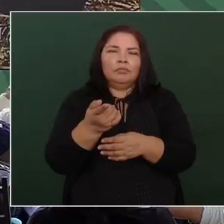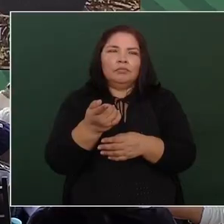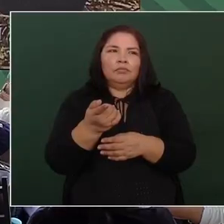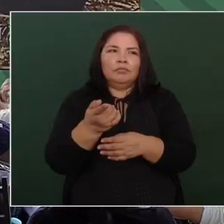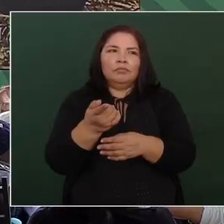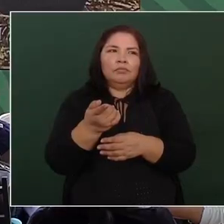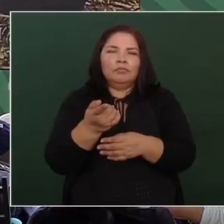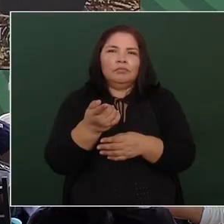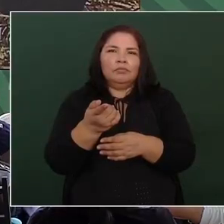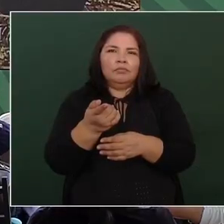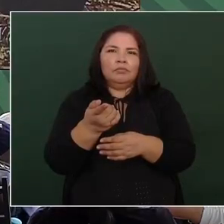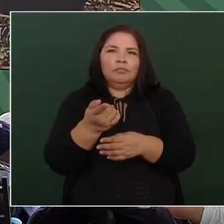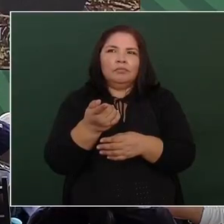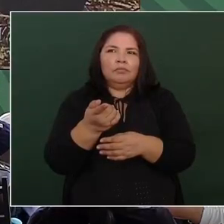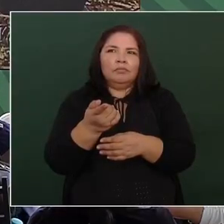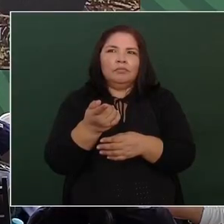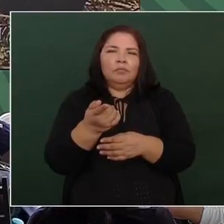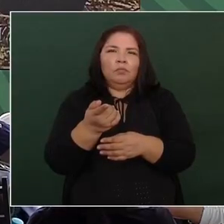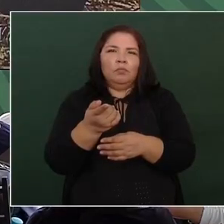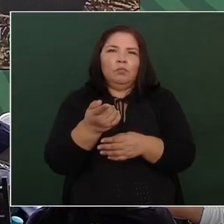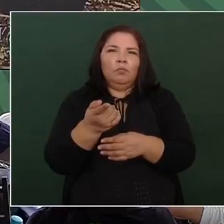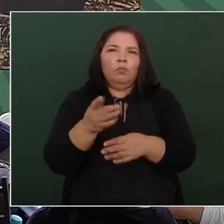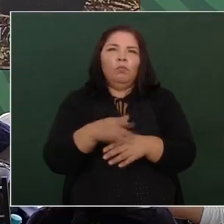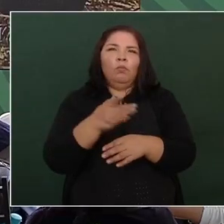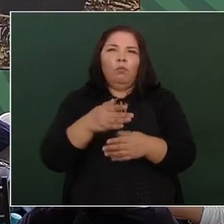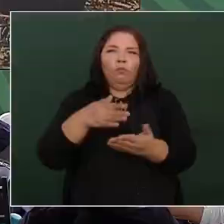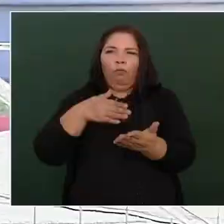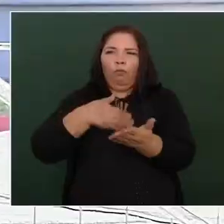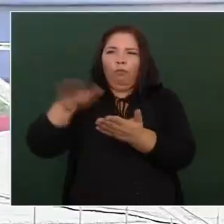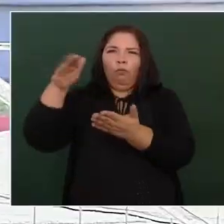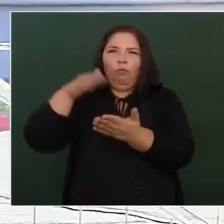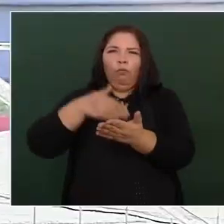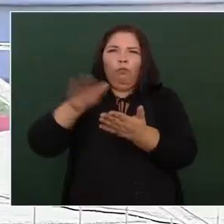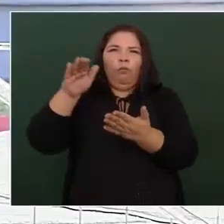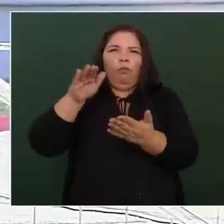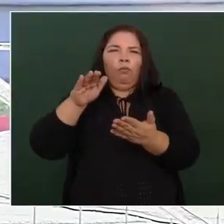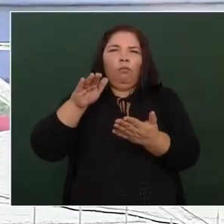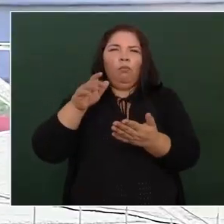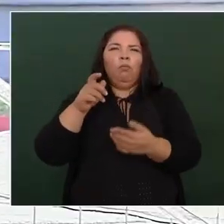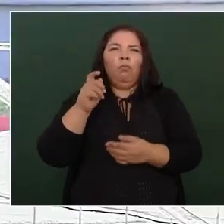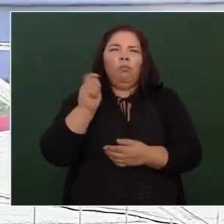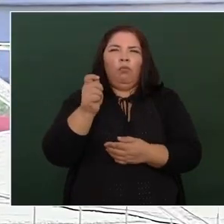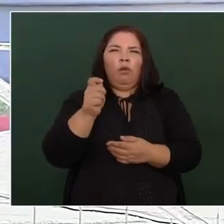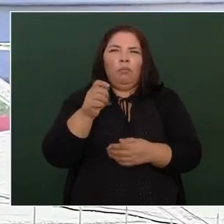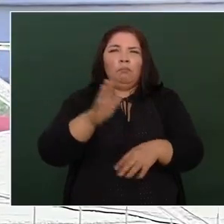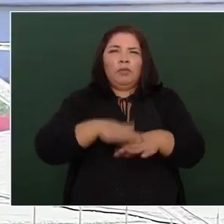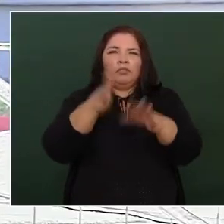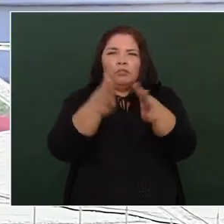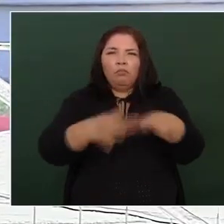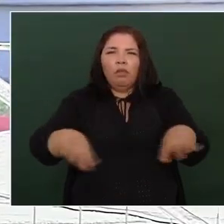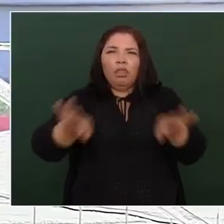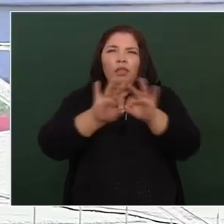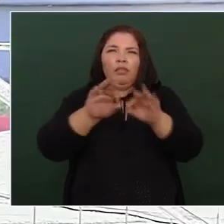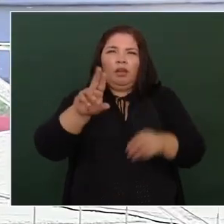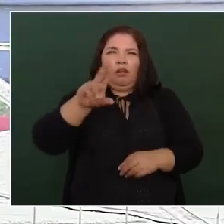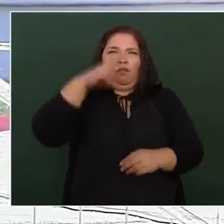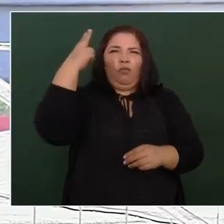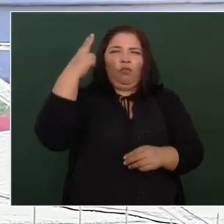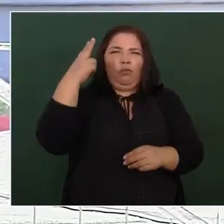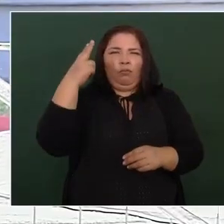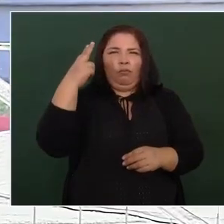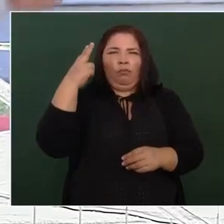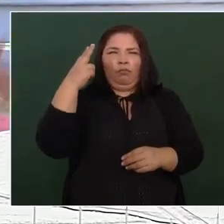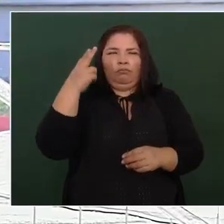espantaste al buitre, por qué te importó más la foto